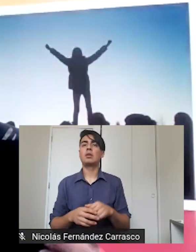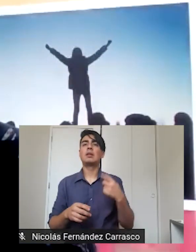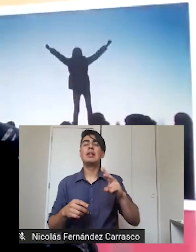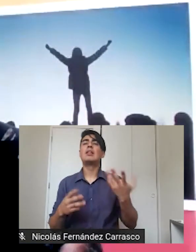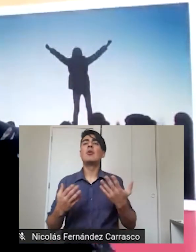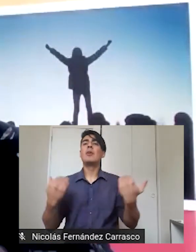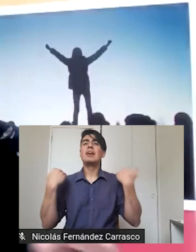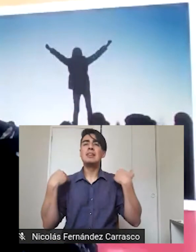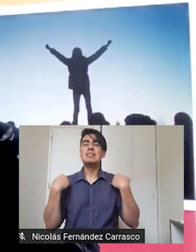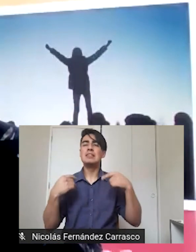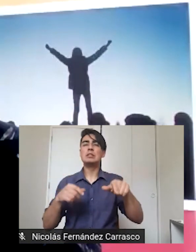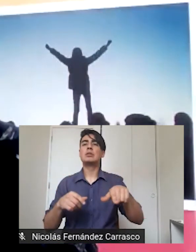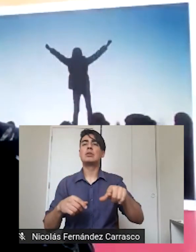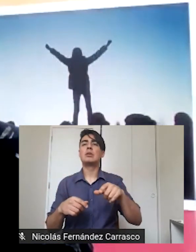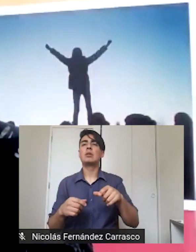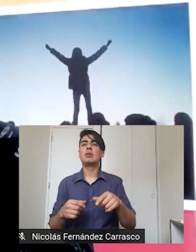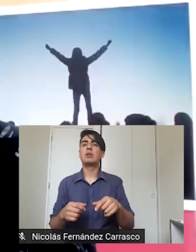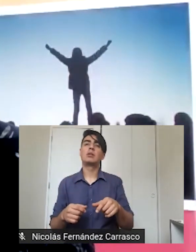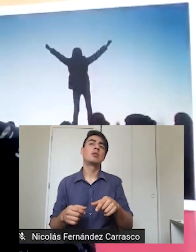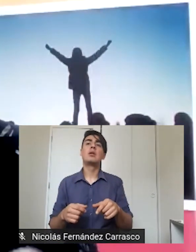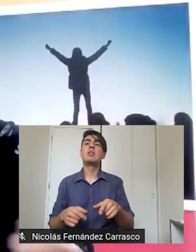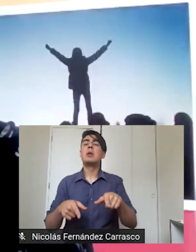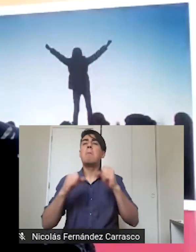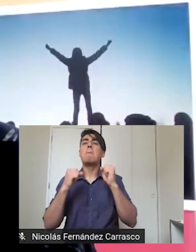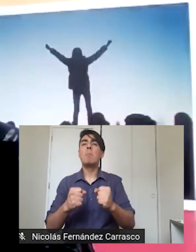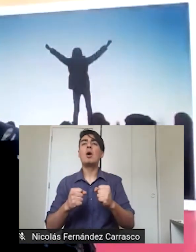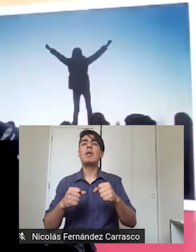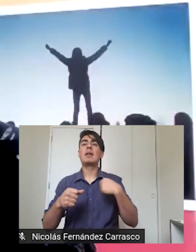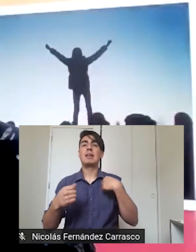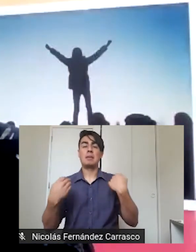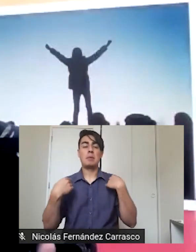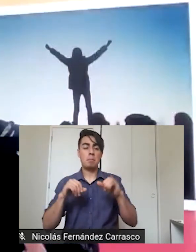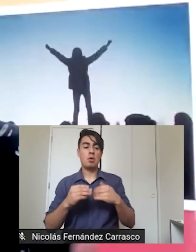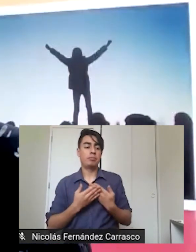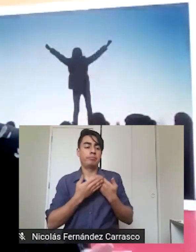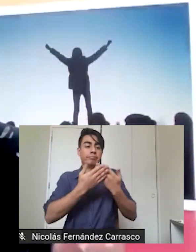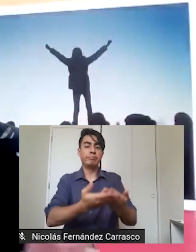estos ejercicios son algo que se le puede dar a los